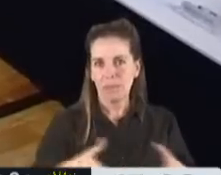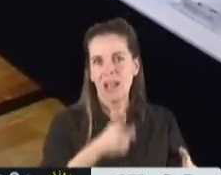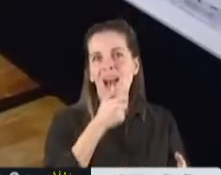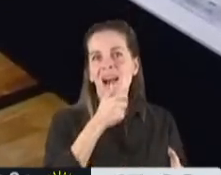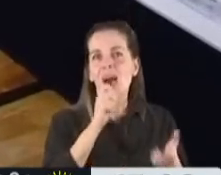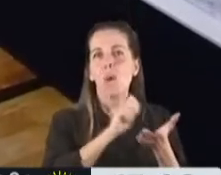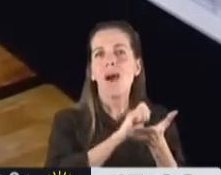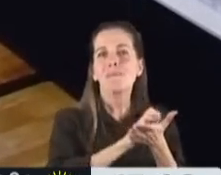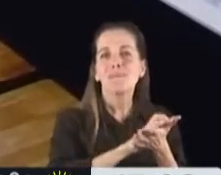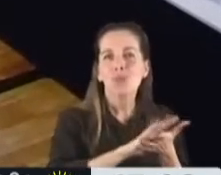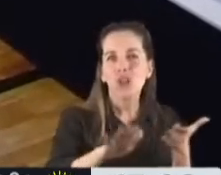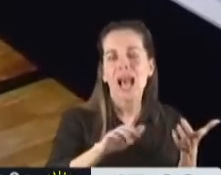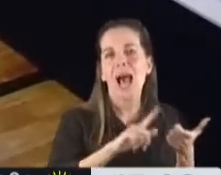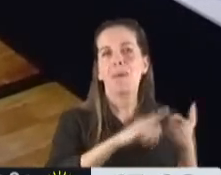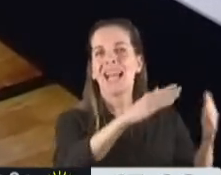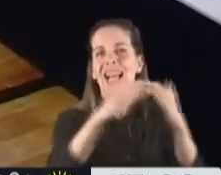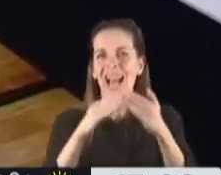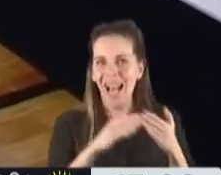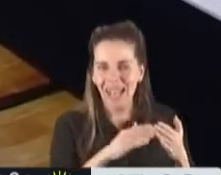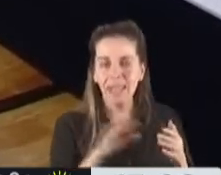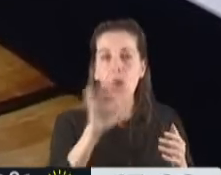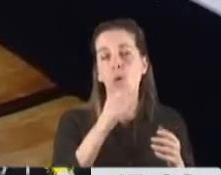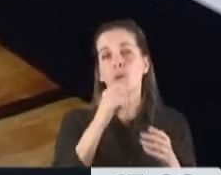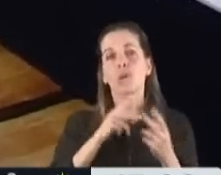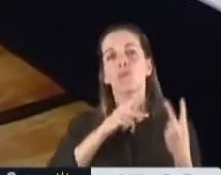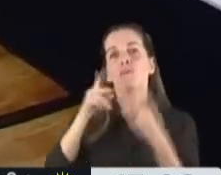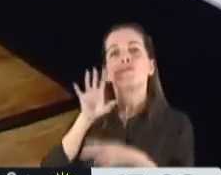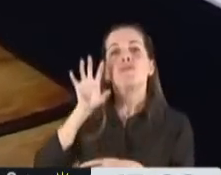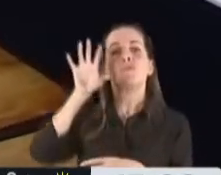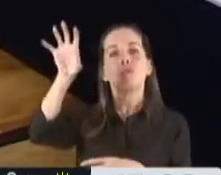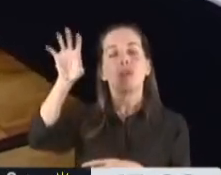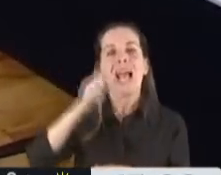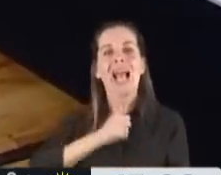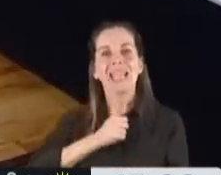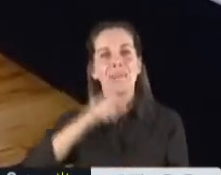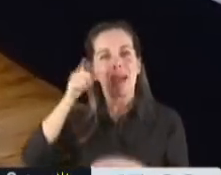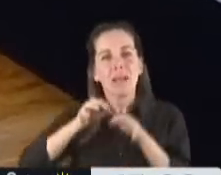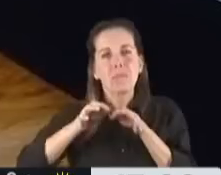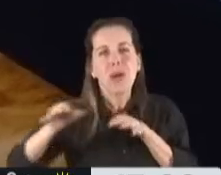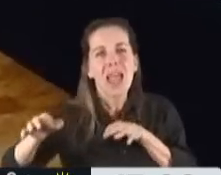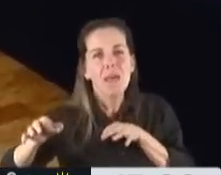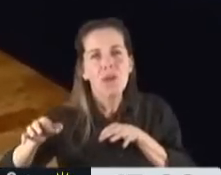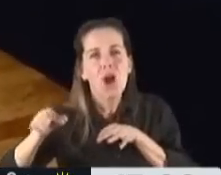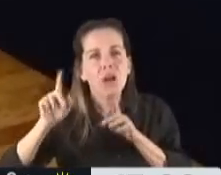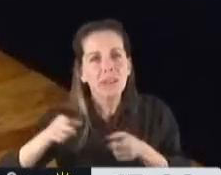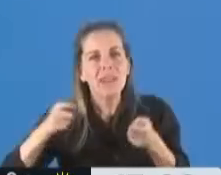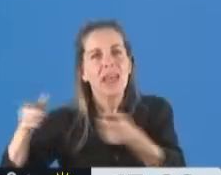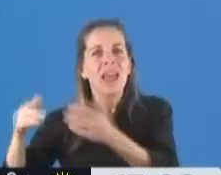O cuando fui a Los Altos, en Catamarca, un pueblito muy chiquito, llevando